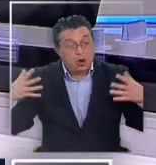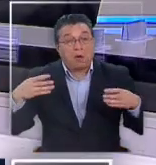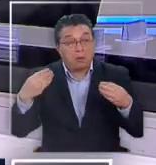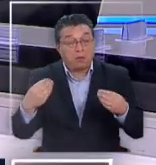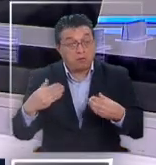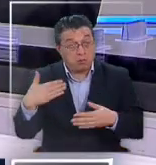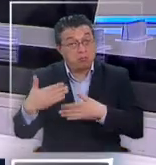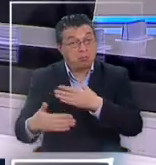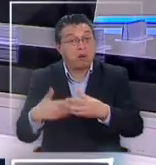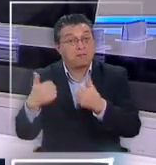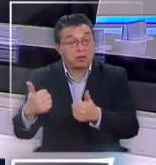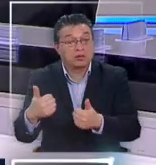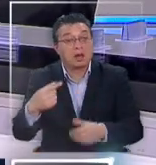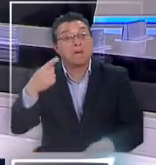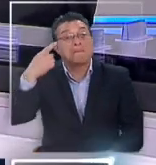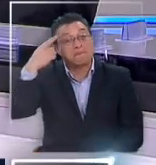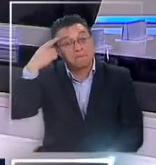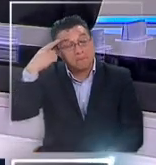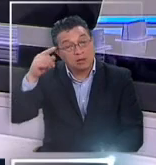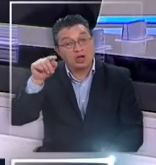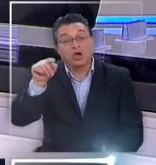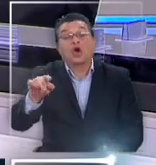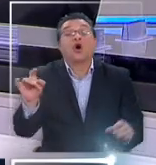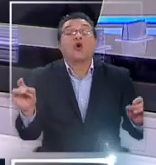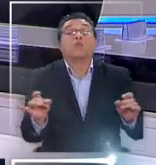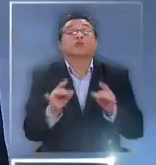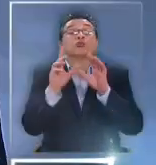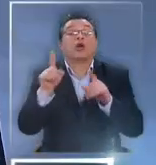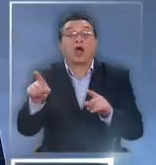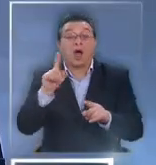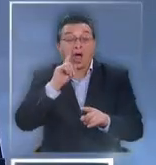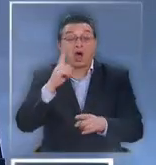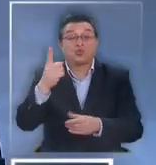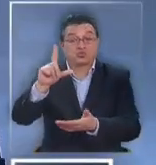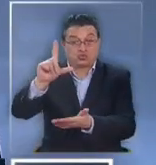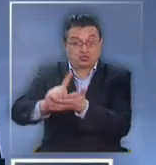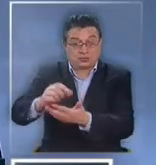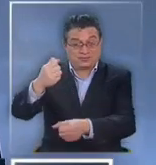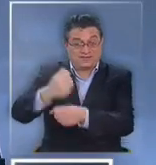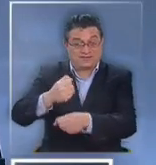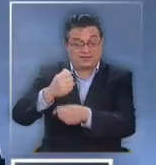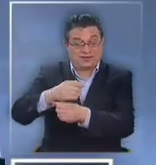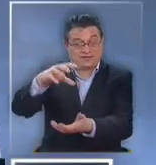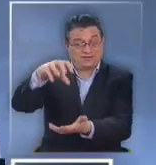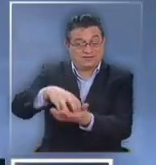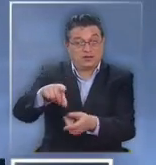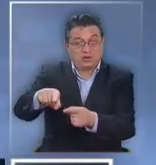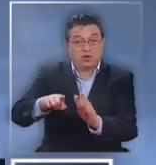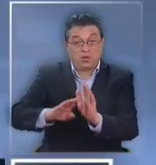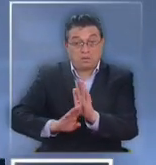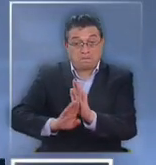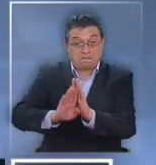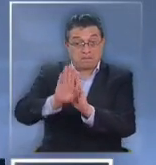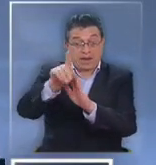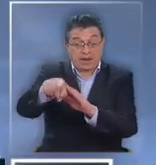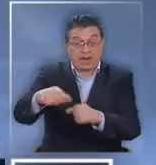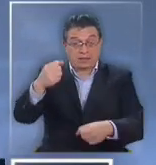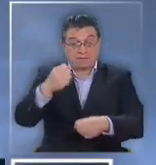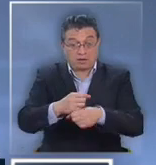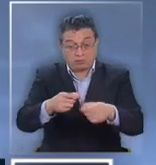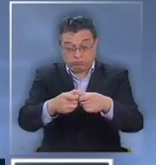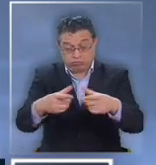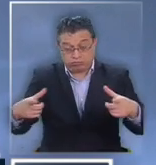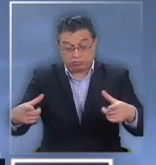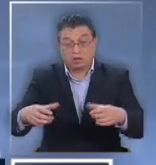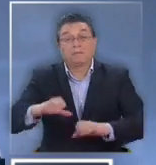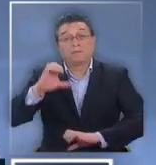y en el caso de que haya una faena donde efectivamente se disparan los contagios la